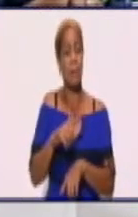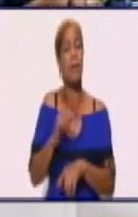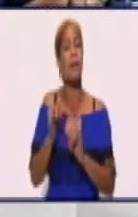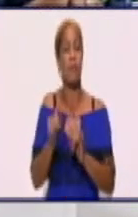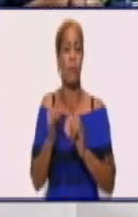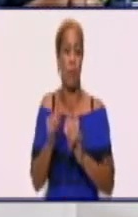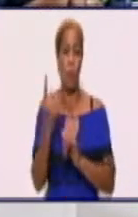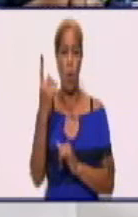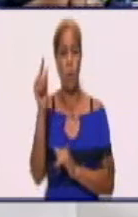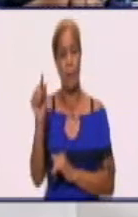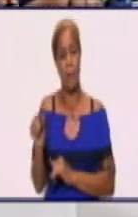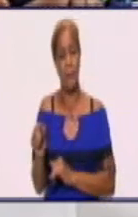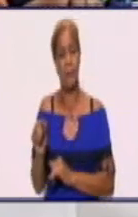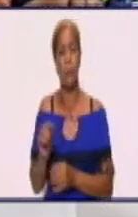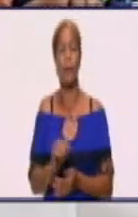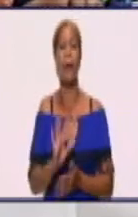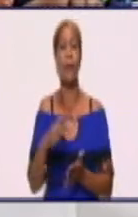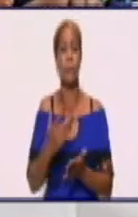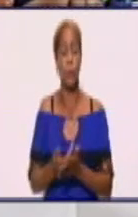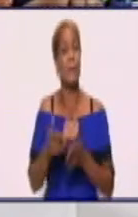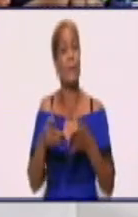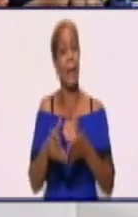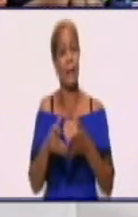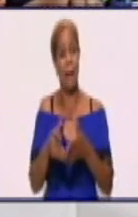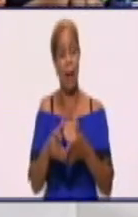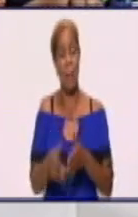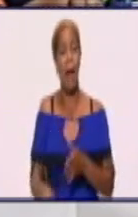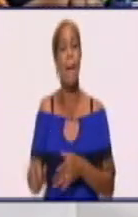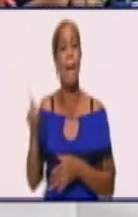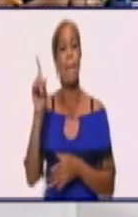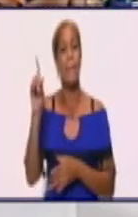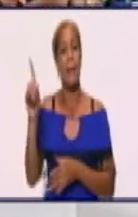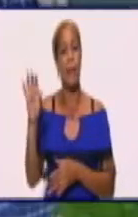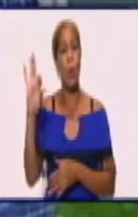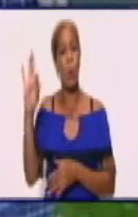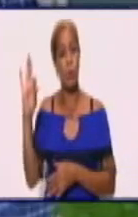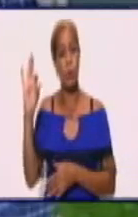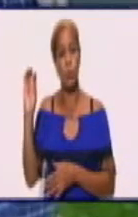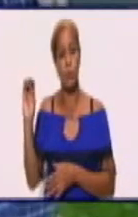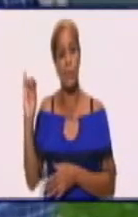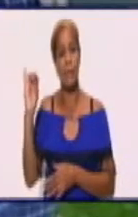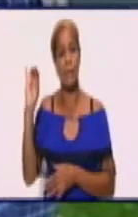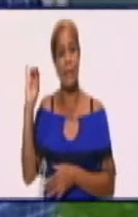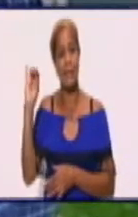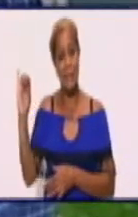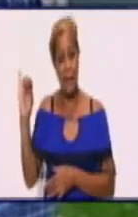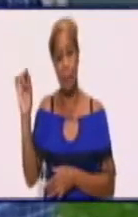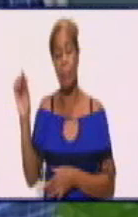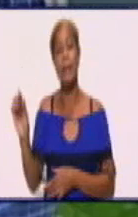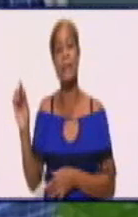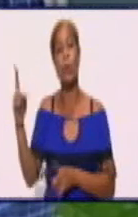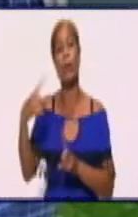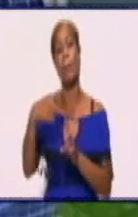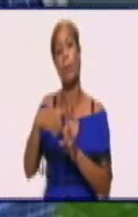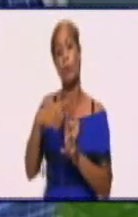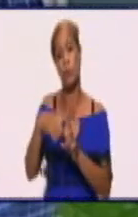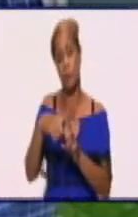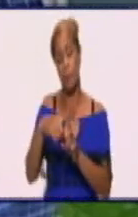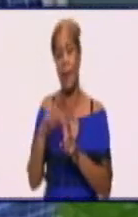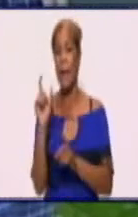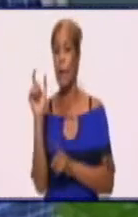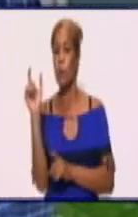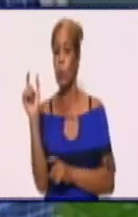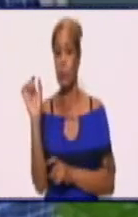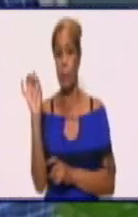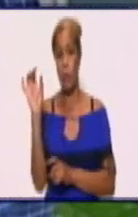como usted acaba de explicarnos, en Granma se han reportado 1.806 personas positivas a la